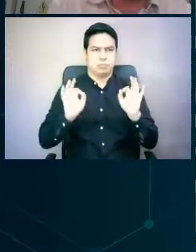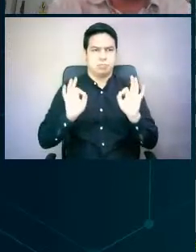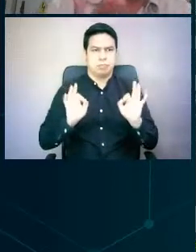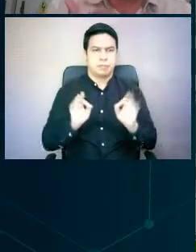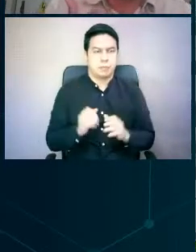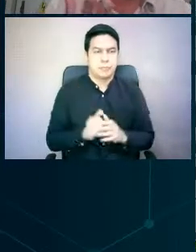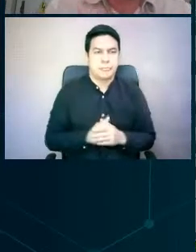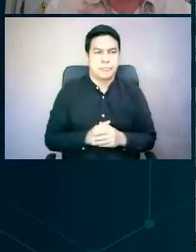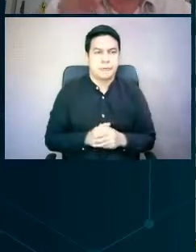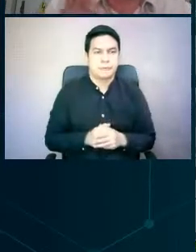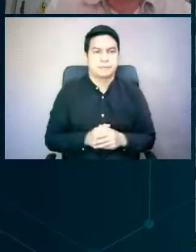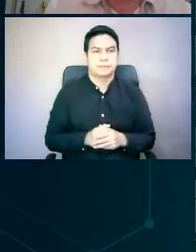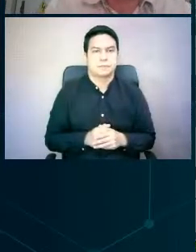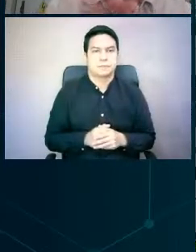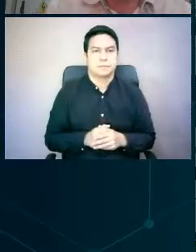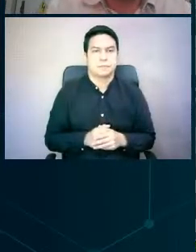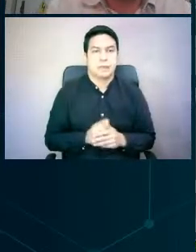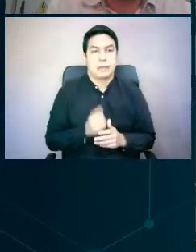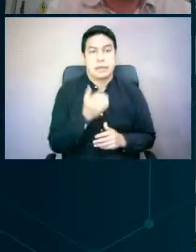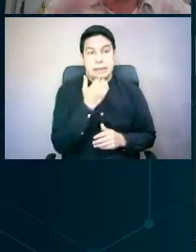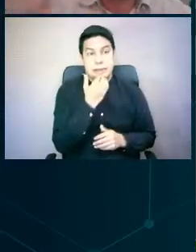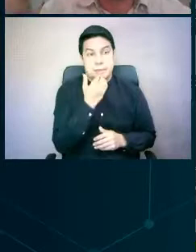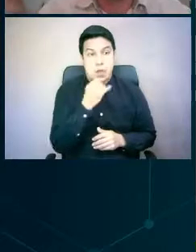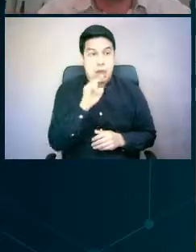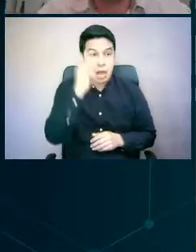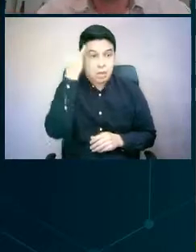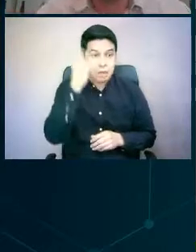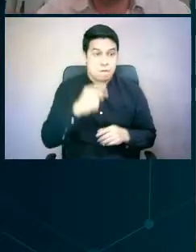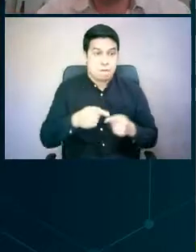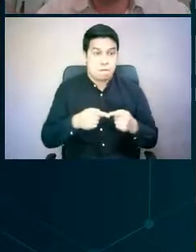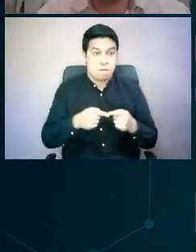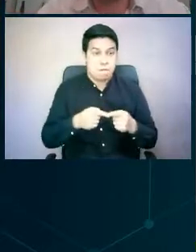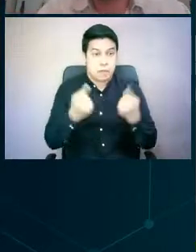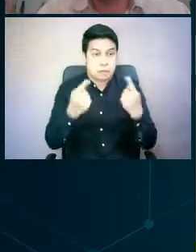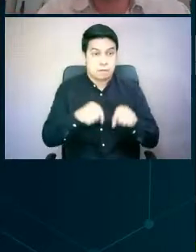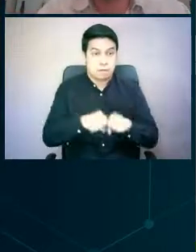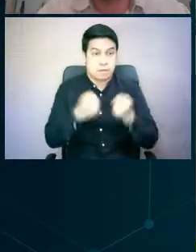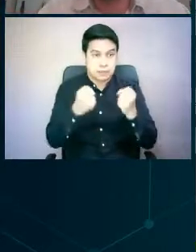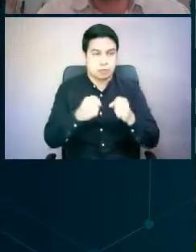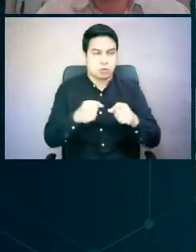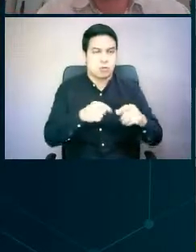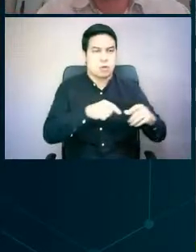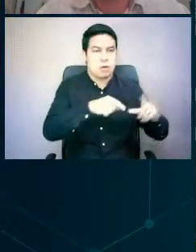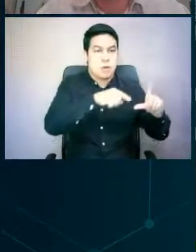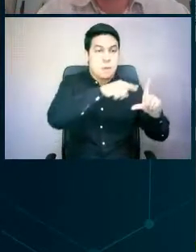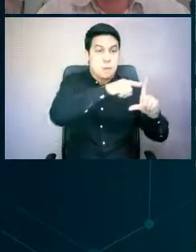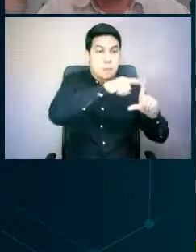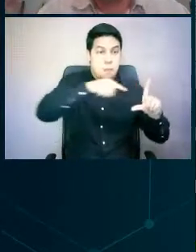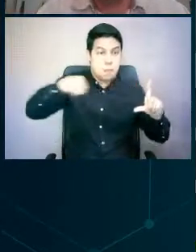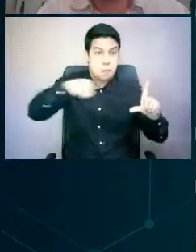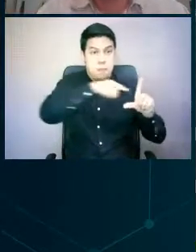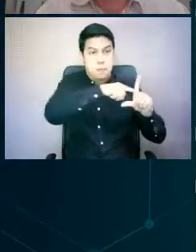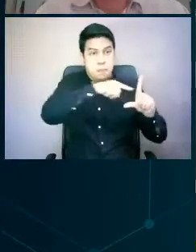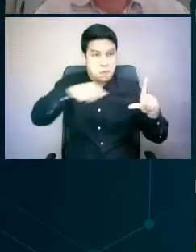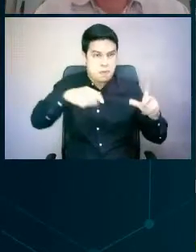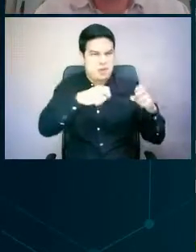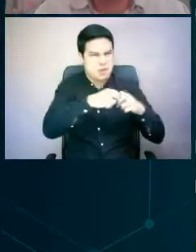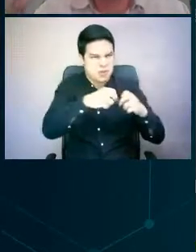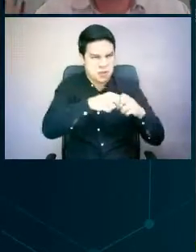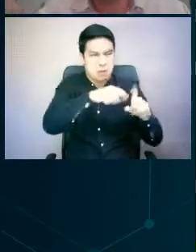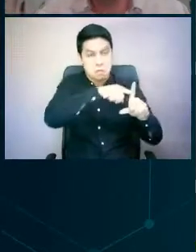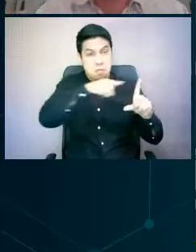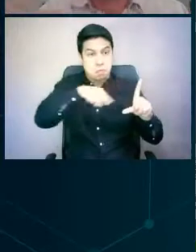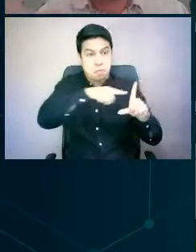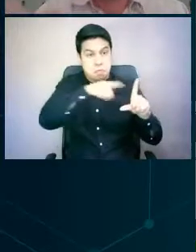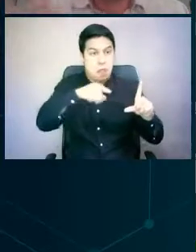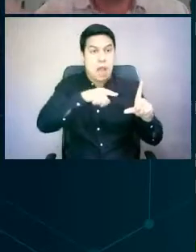una simulación de una falla en la línea, yo capturo ondas de tensión y de corriente en ambos extremos y las